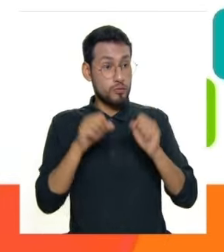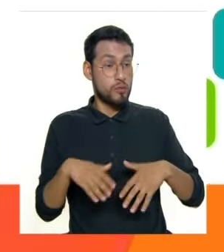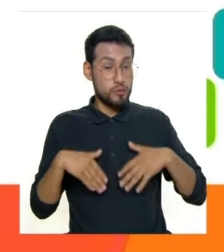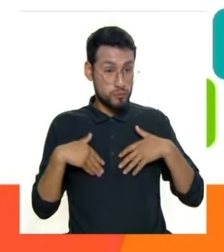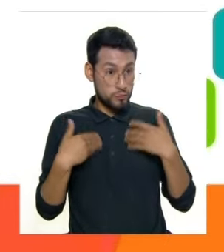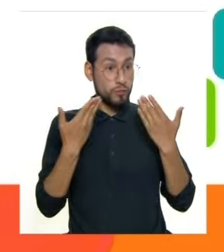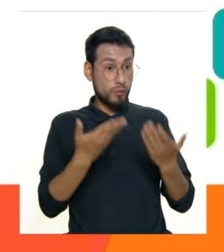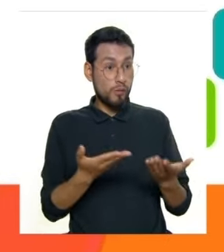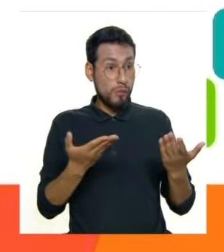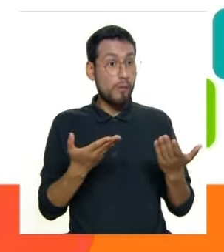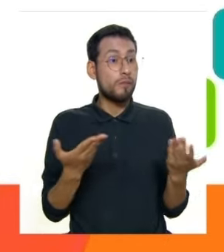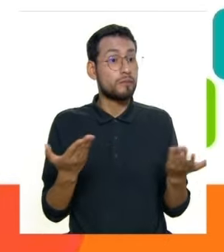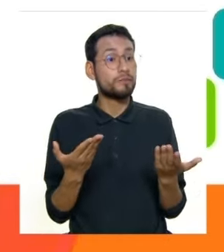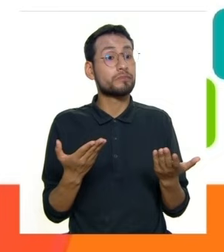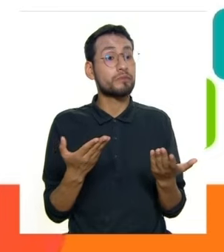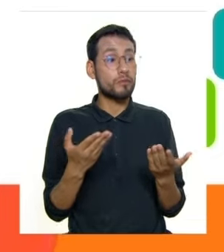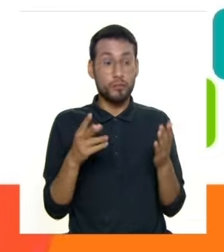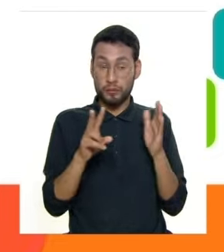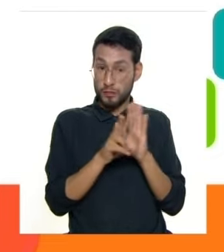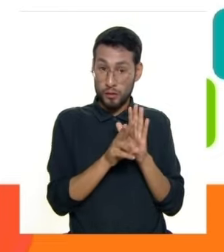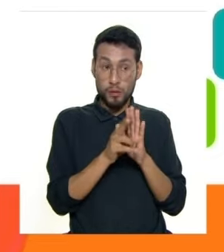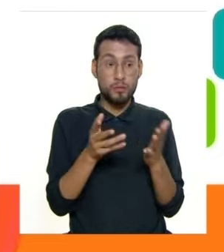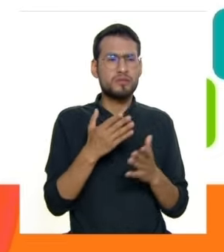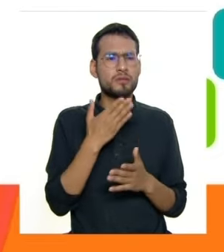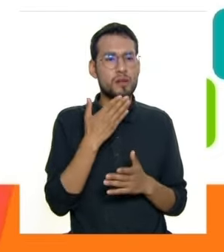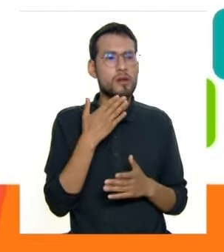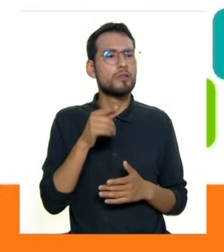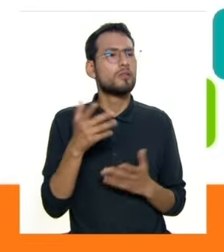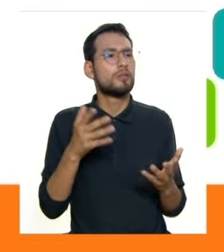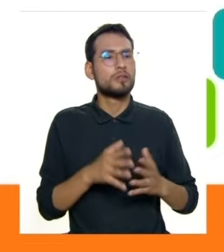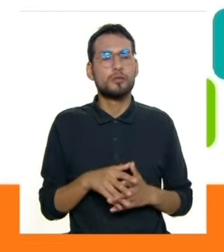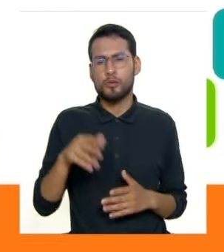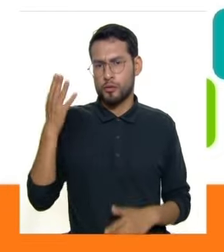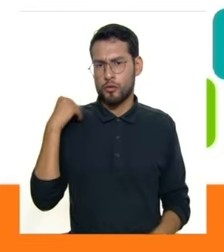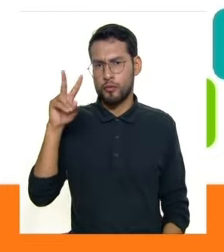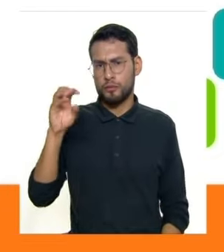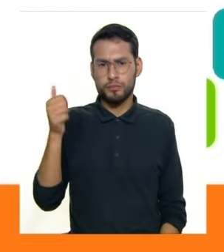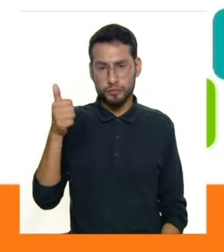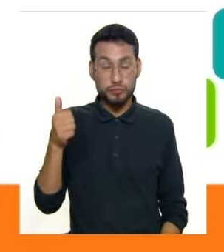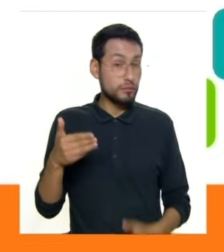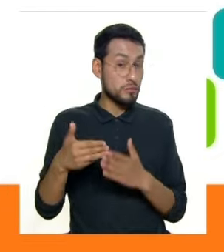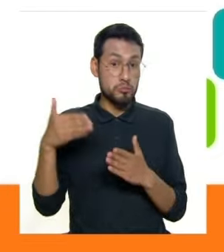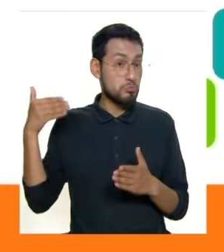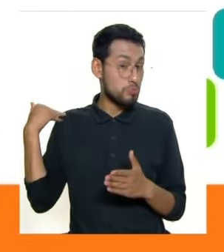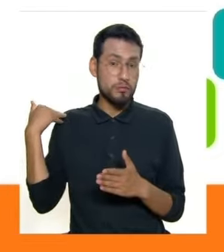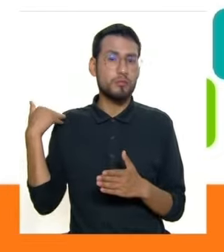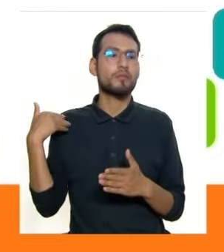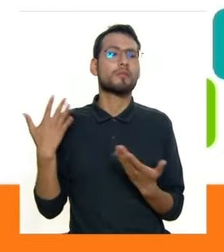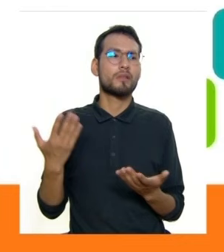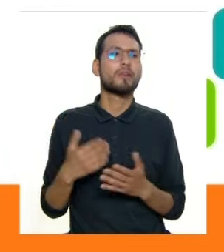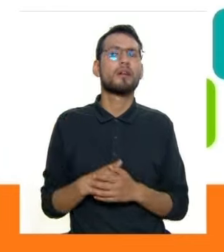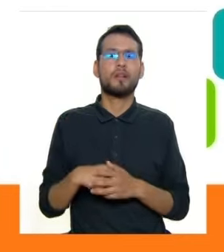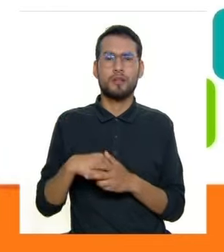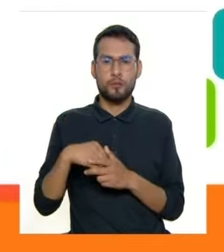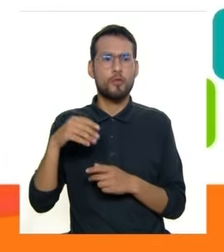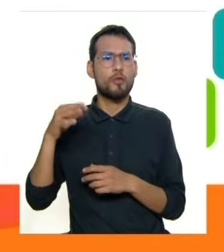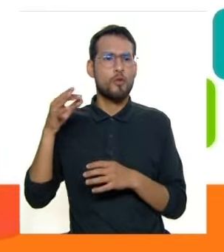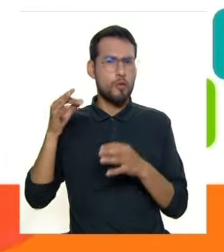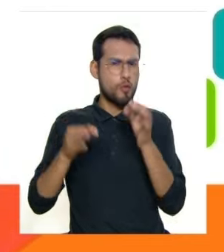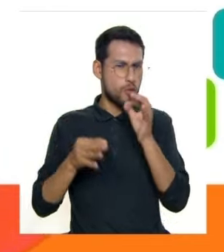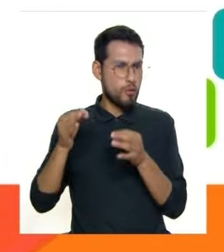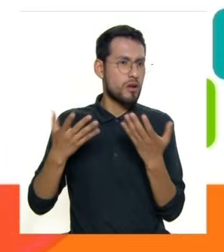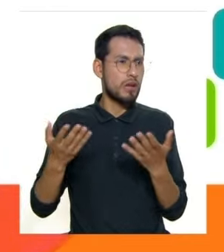poder hacerlo de manera voluntaria surge en el 2010. Uh-huh. Antes de eso, había que ir a la vía judicial, o sea,